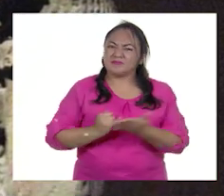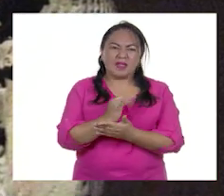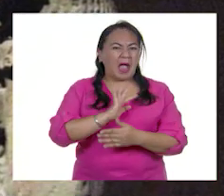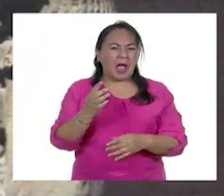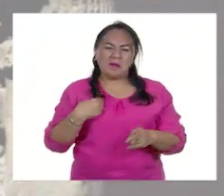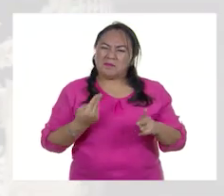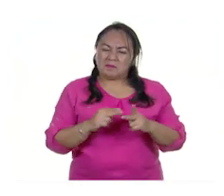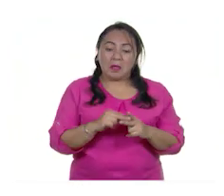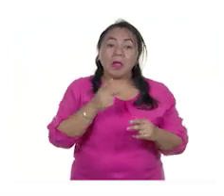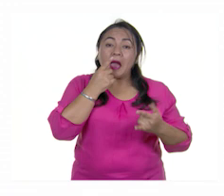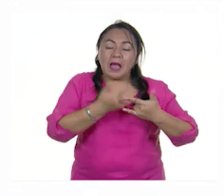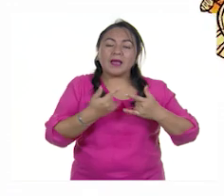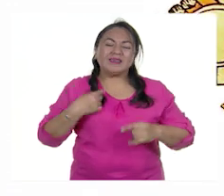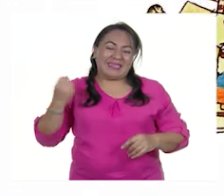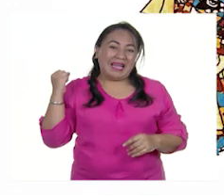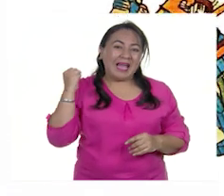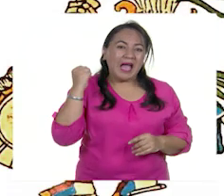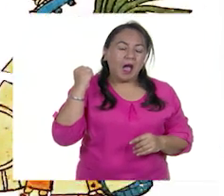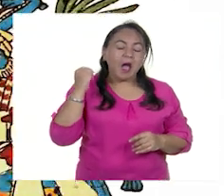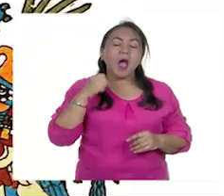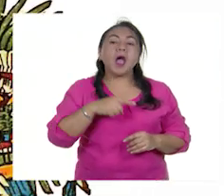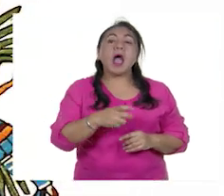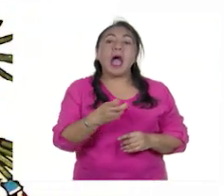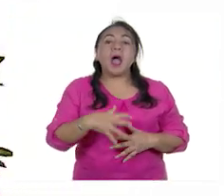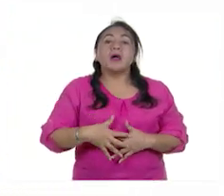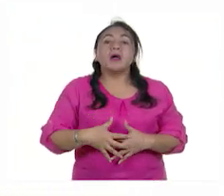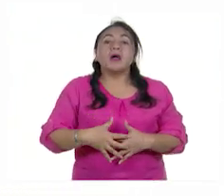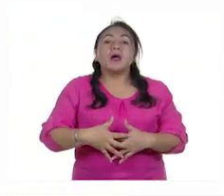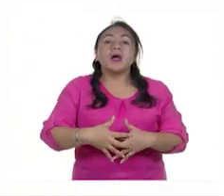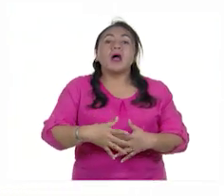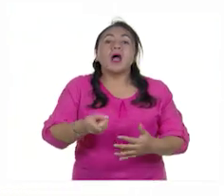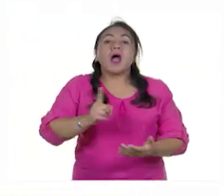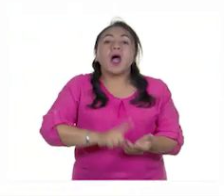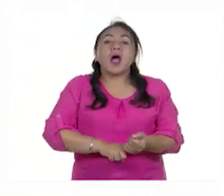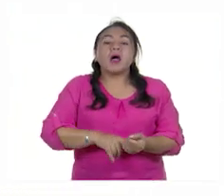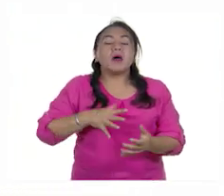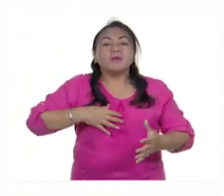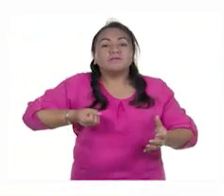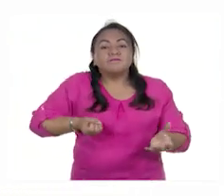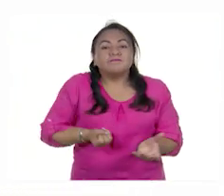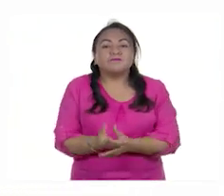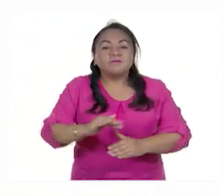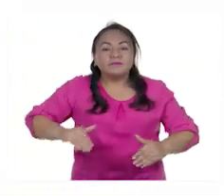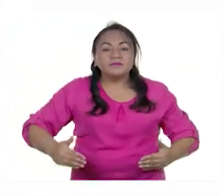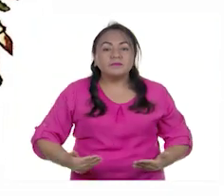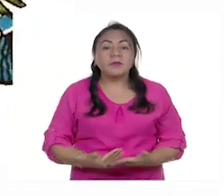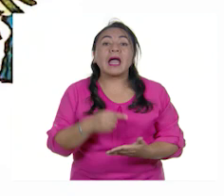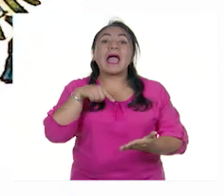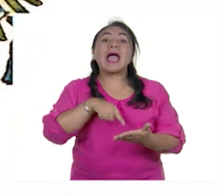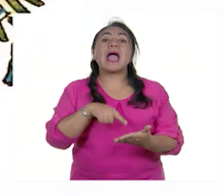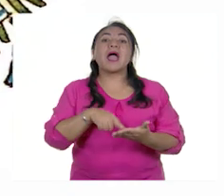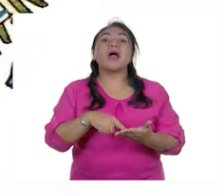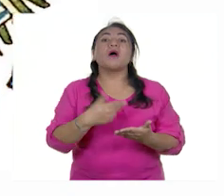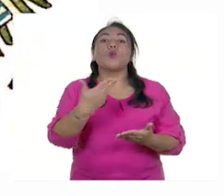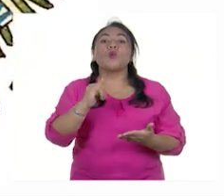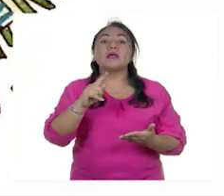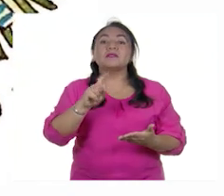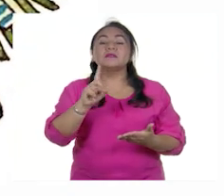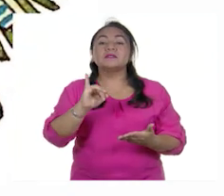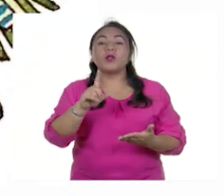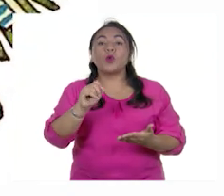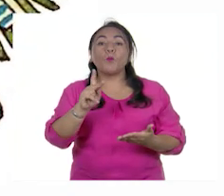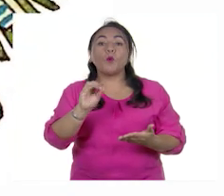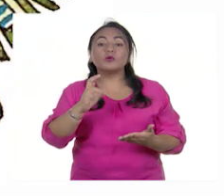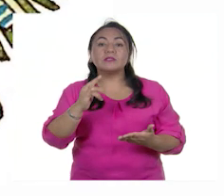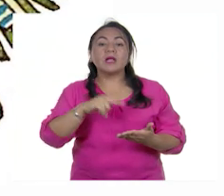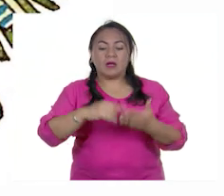según el mito, nació el hijo, el cual traía Coatlicue en su vientre, y era Huitzilopochtli. Nació ataviado ya como